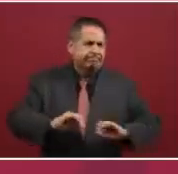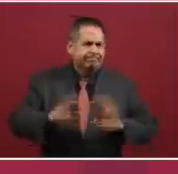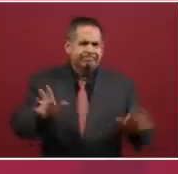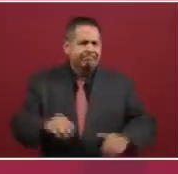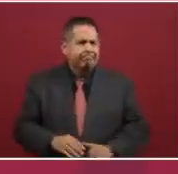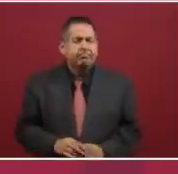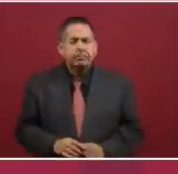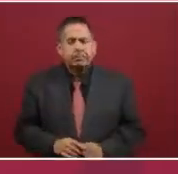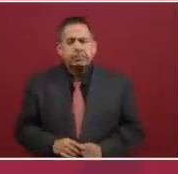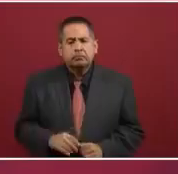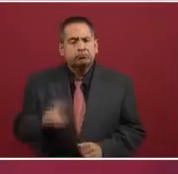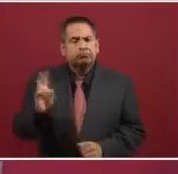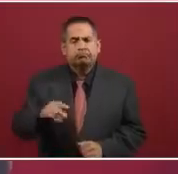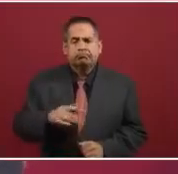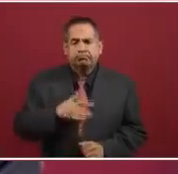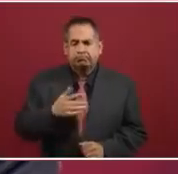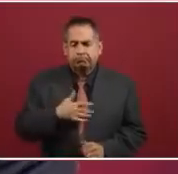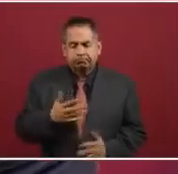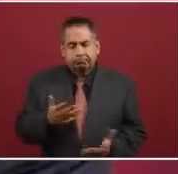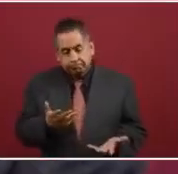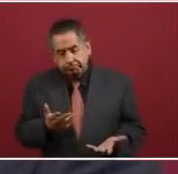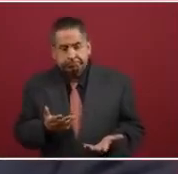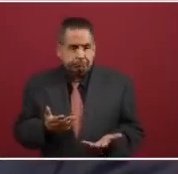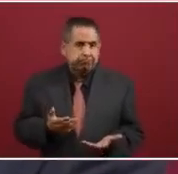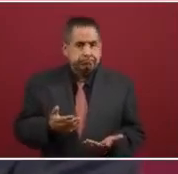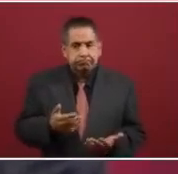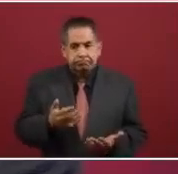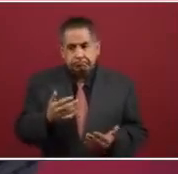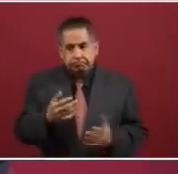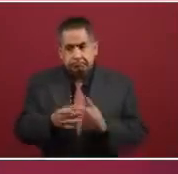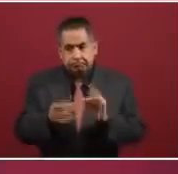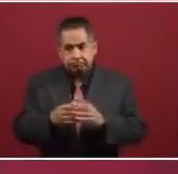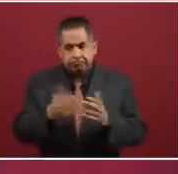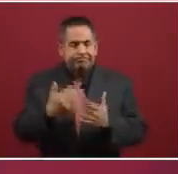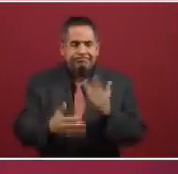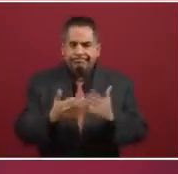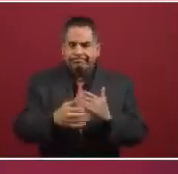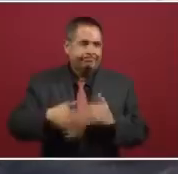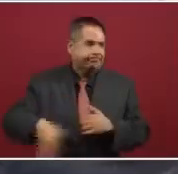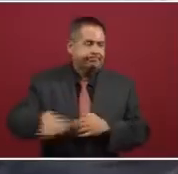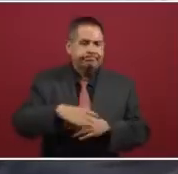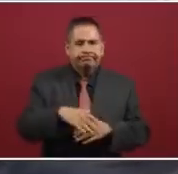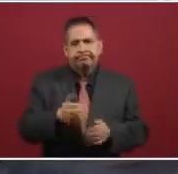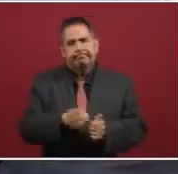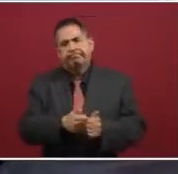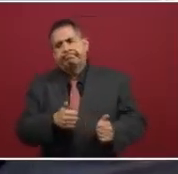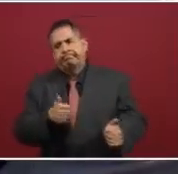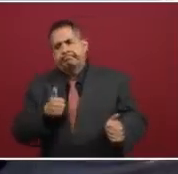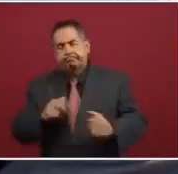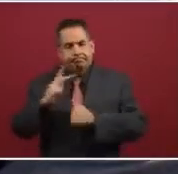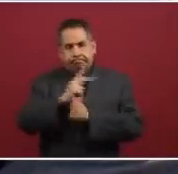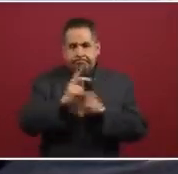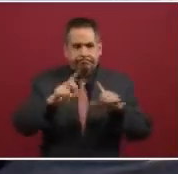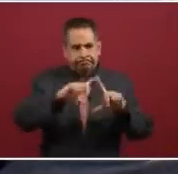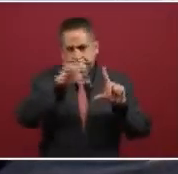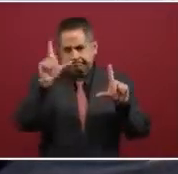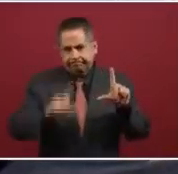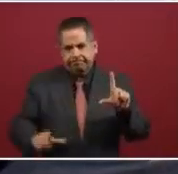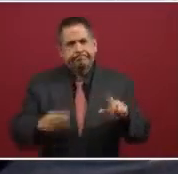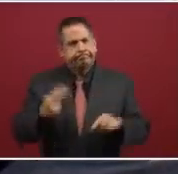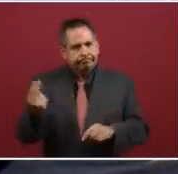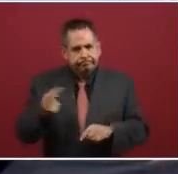Estamos en falta, hay un atraso en el país.